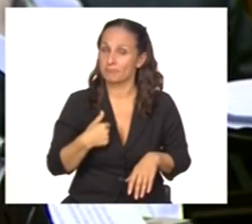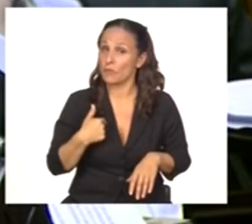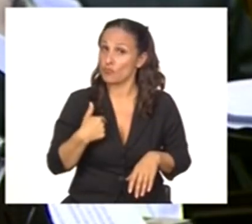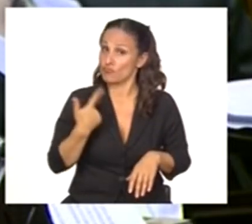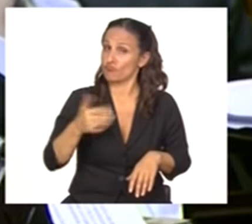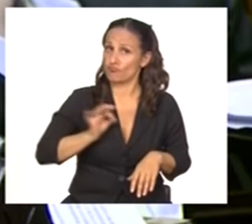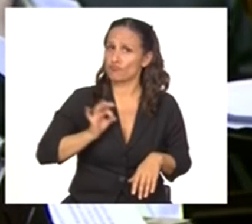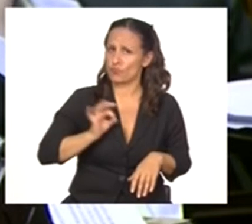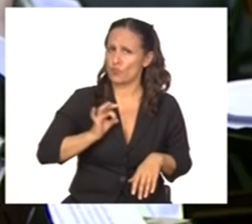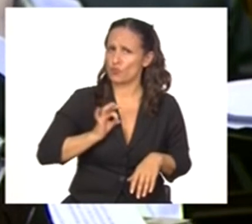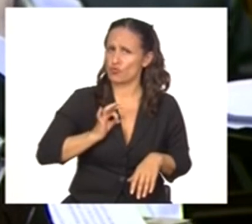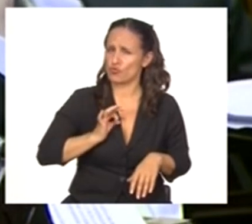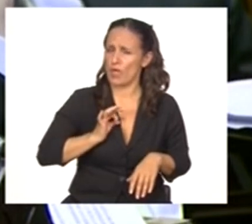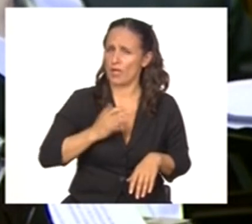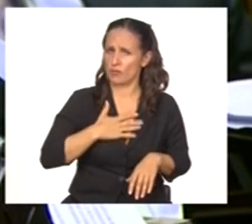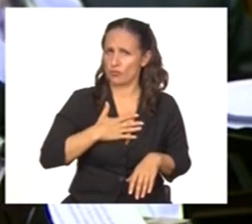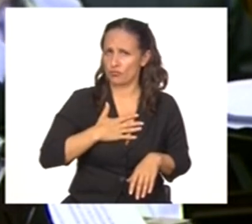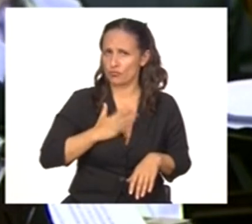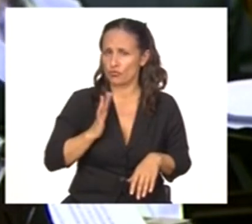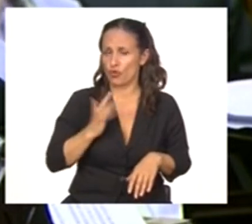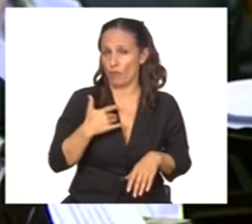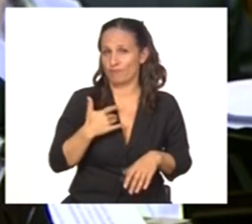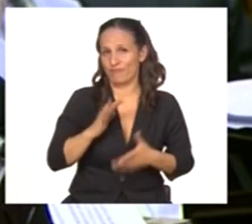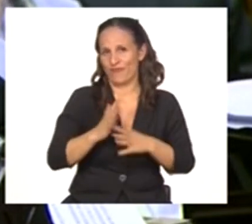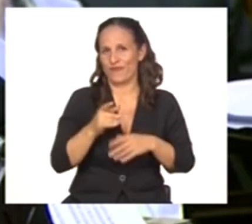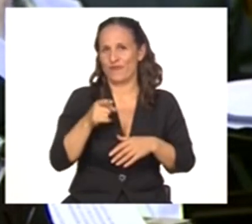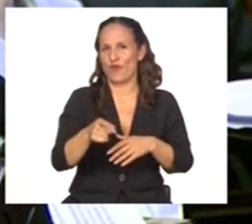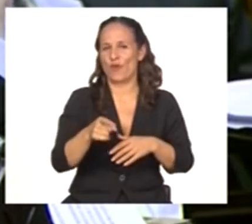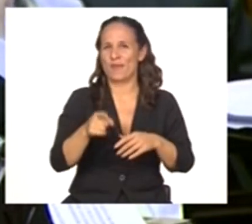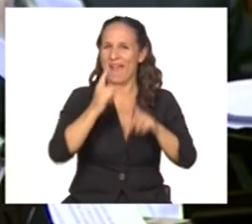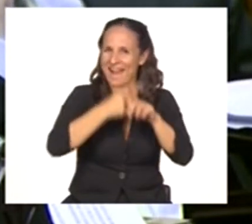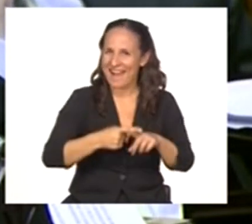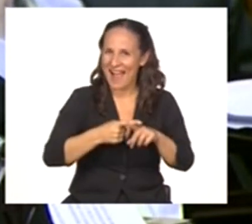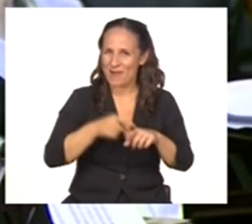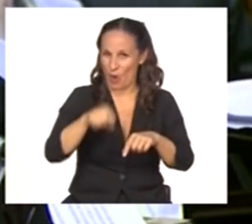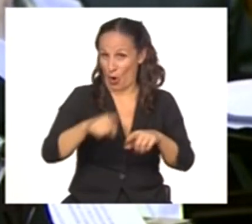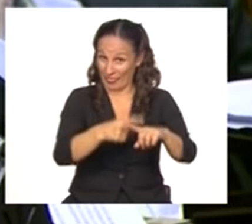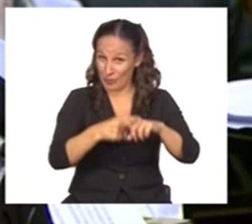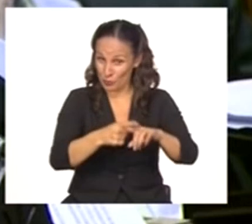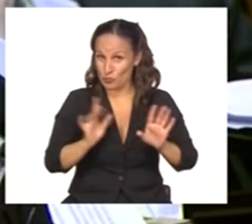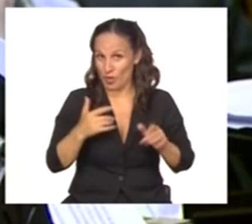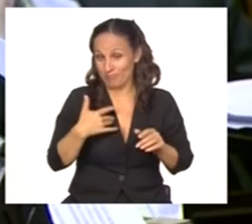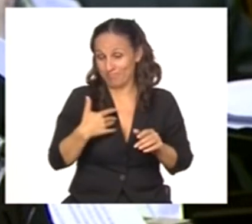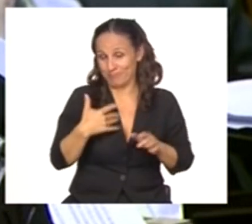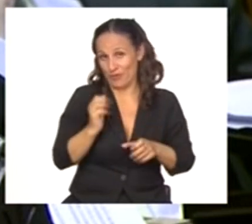durante muchos años ser quien aplicó esta famosa fórmula que hoy estamos discutiendo y quisiera